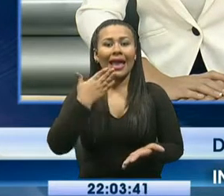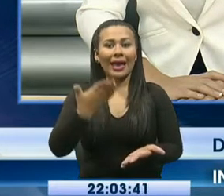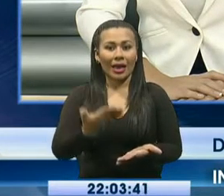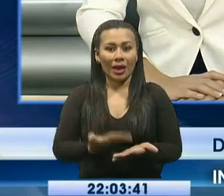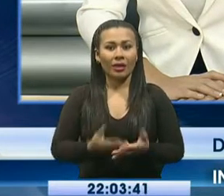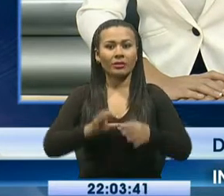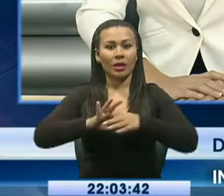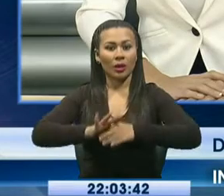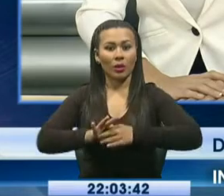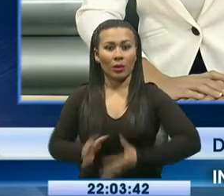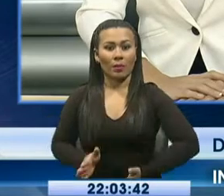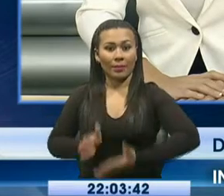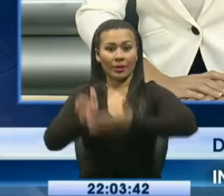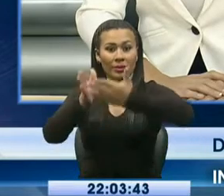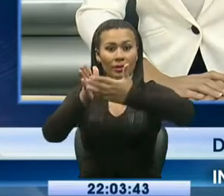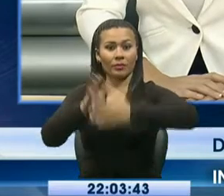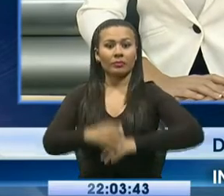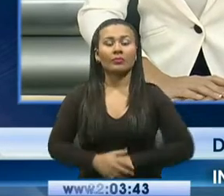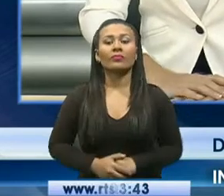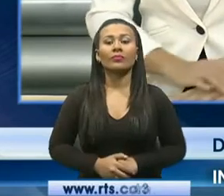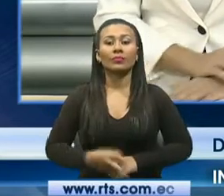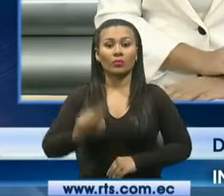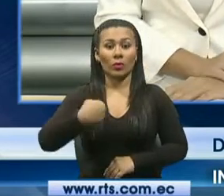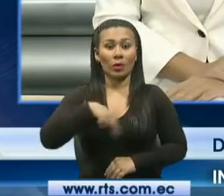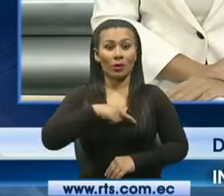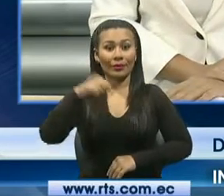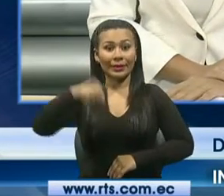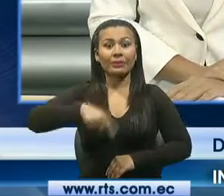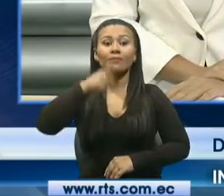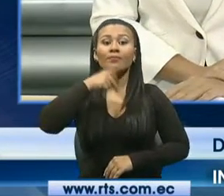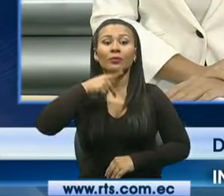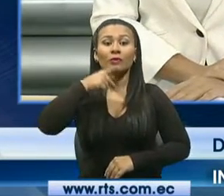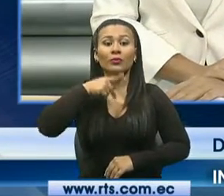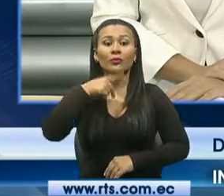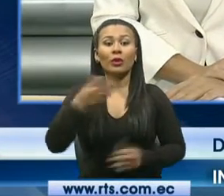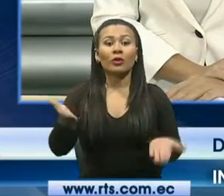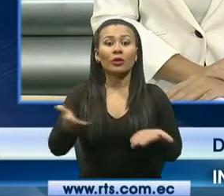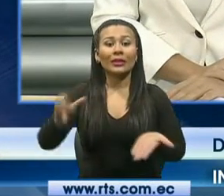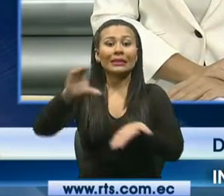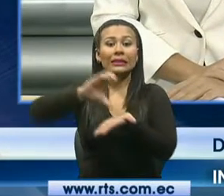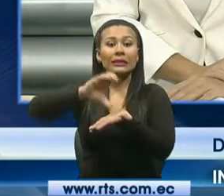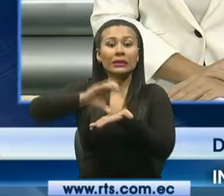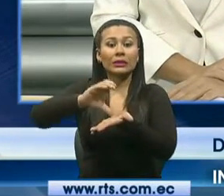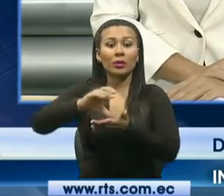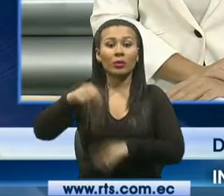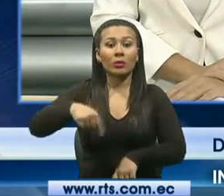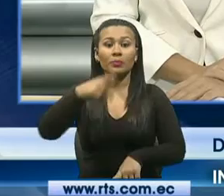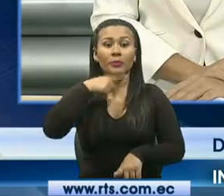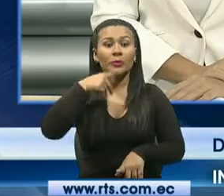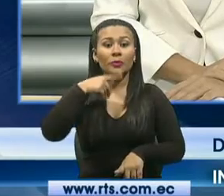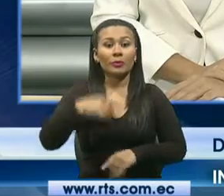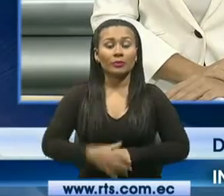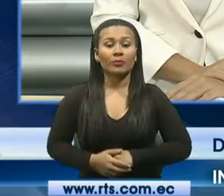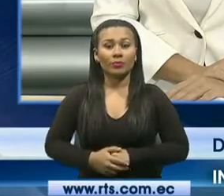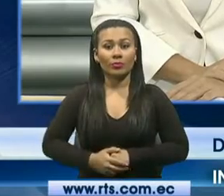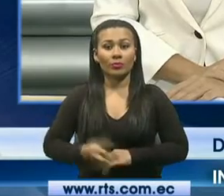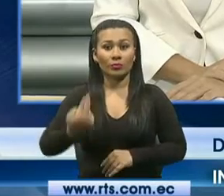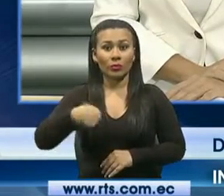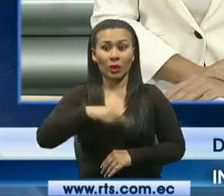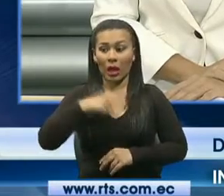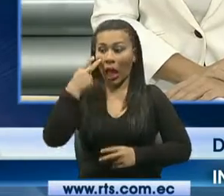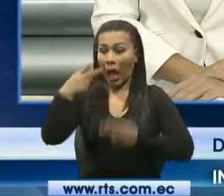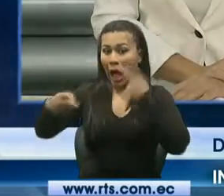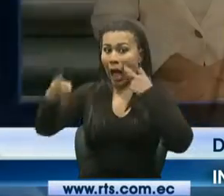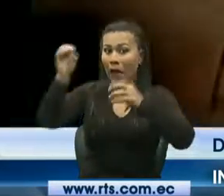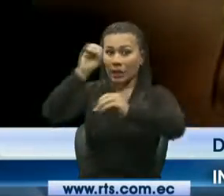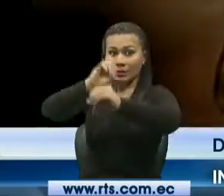Gracias, compañeros. Efectivamente, nosotros continuamos acá desde el centro de Puerto Viejo, donde hemos podido